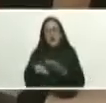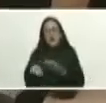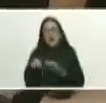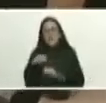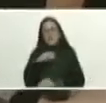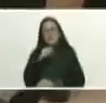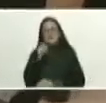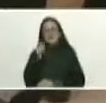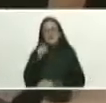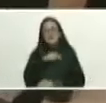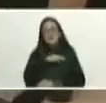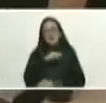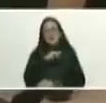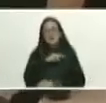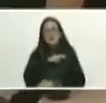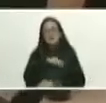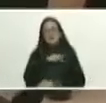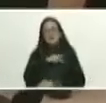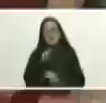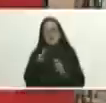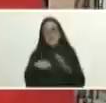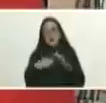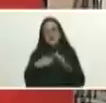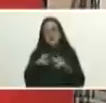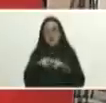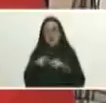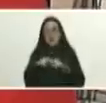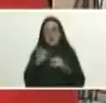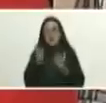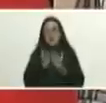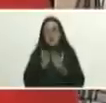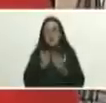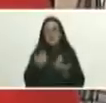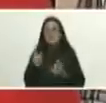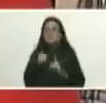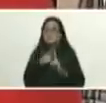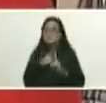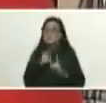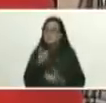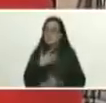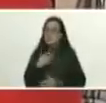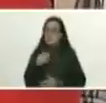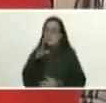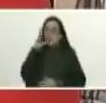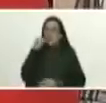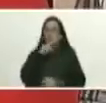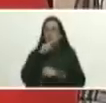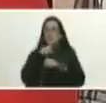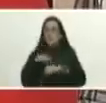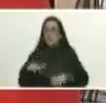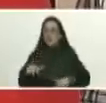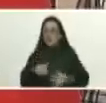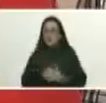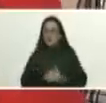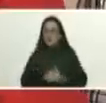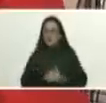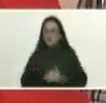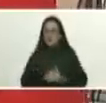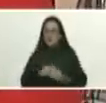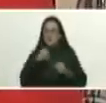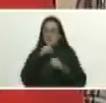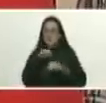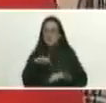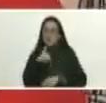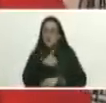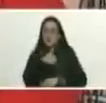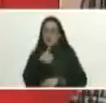que se ha construido. Sí, bueno, en primer lugar, querido presidente, de verdad, Dios lo siga bendiciendo. Y las bendiciones de